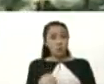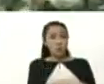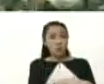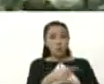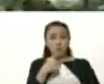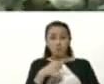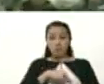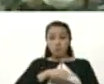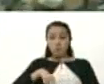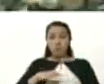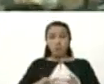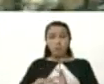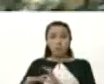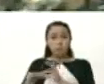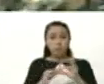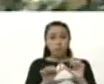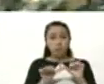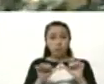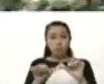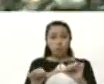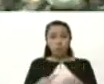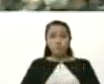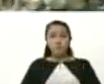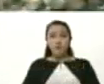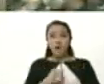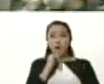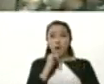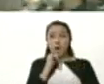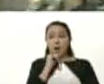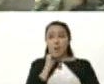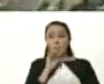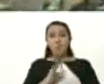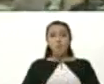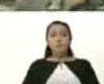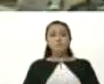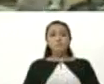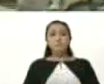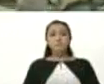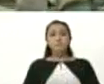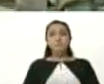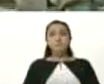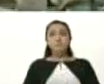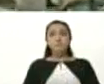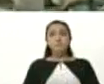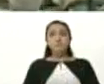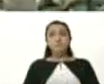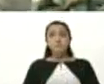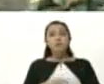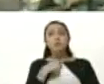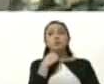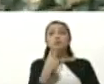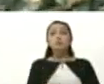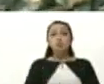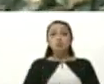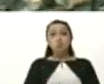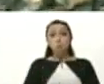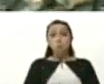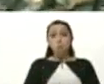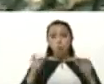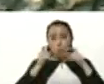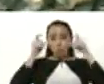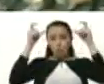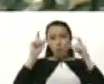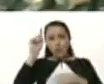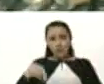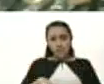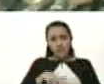debemos andar unidos en ese mensaje unificador, porque en su voz Simón Díaz cabalga, en su